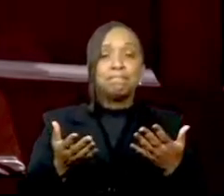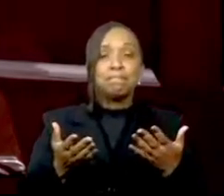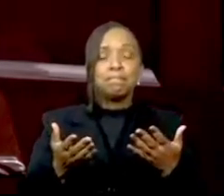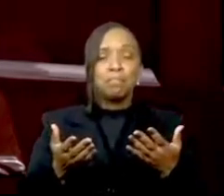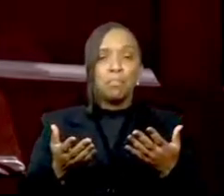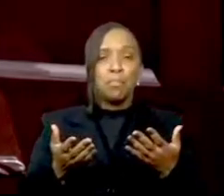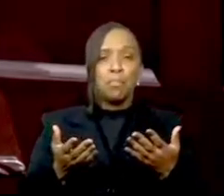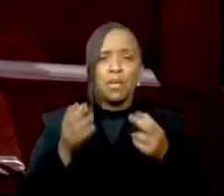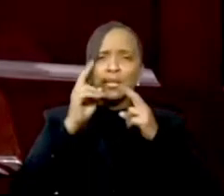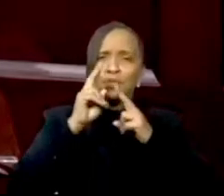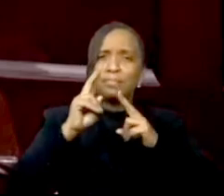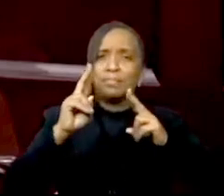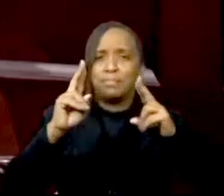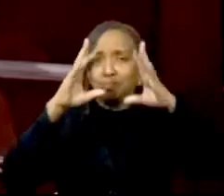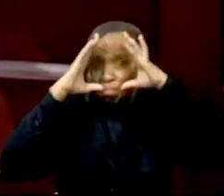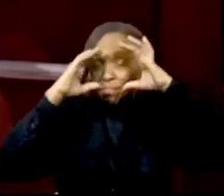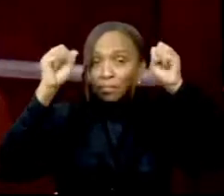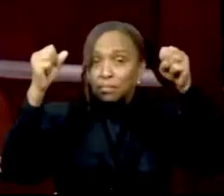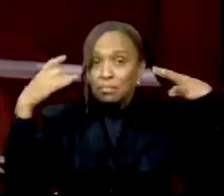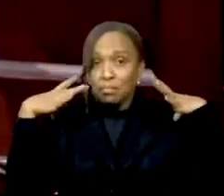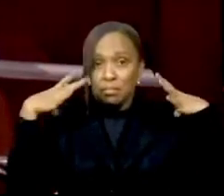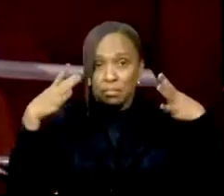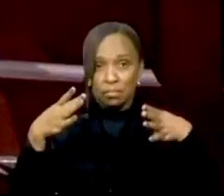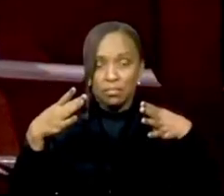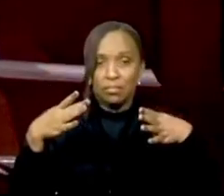Honorable vicepresidente, bufet directivo.